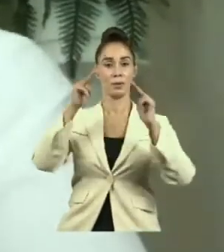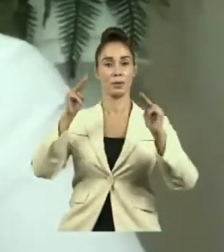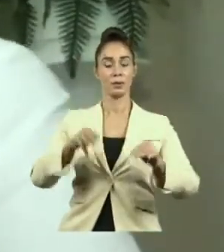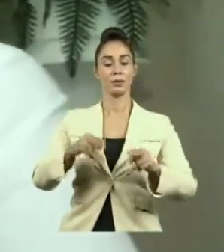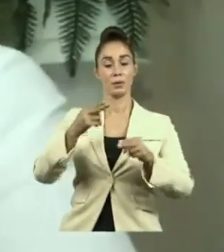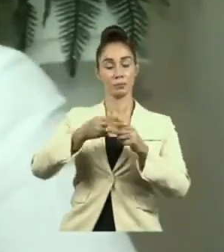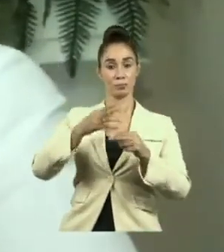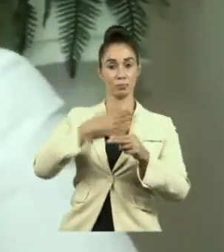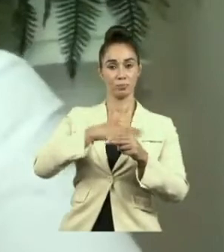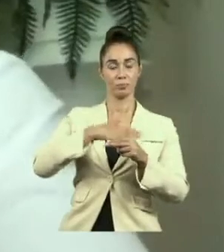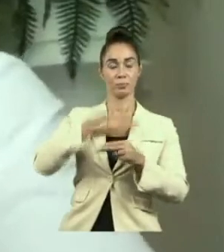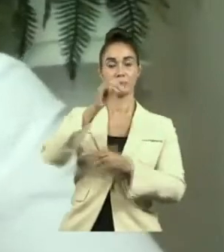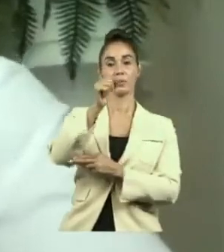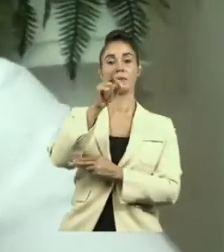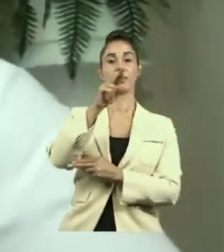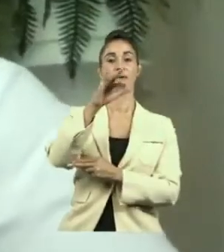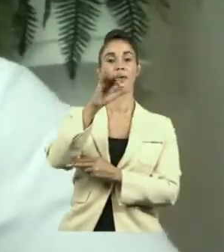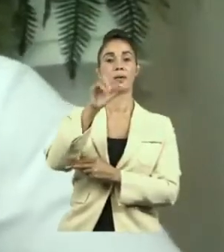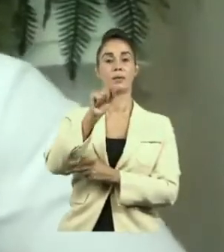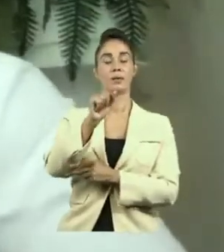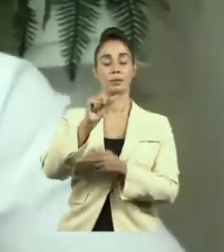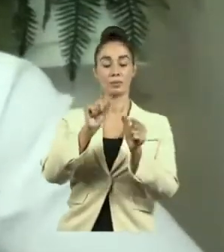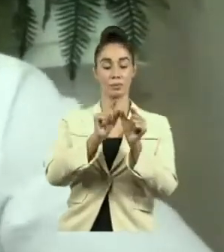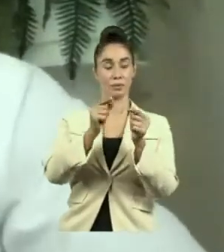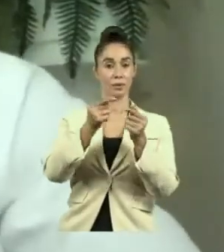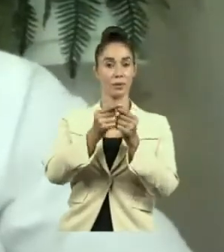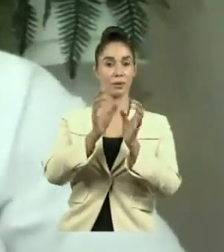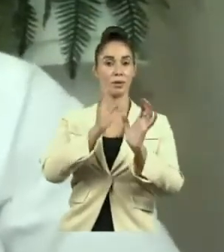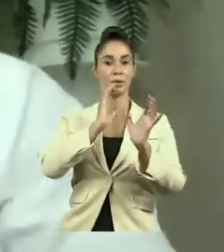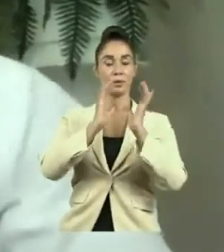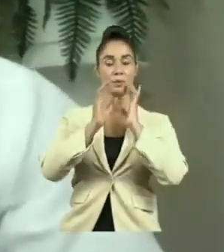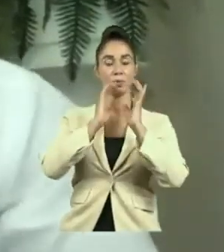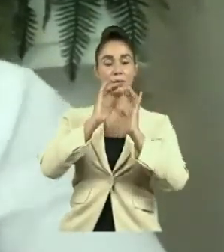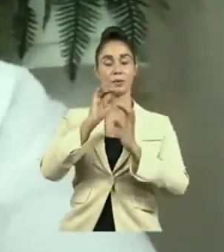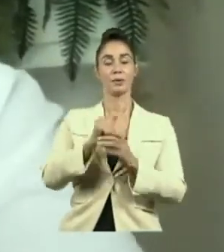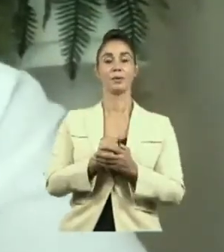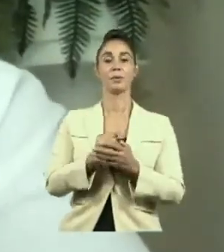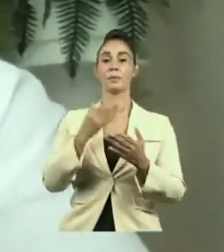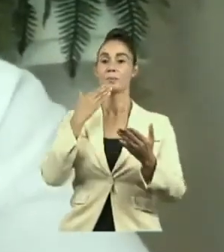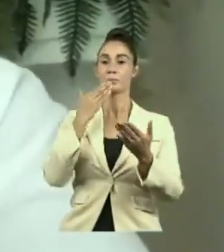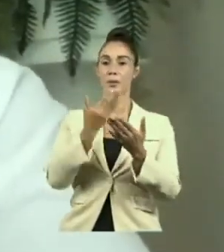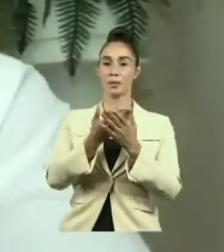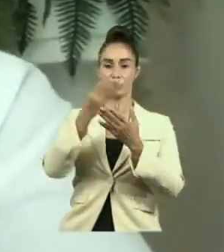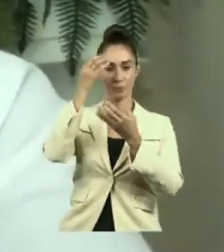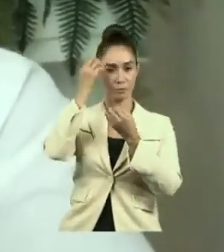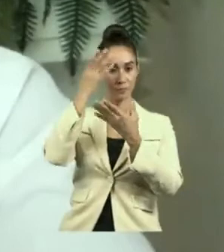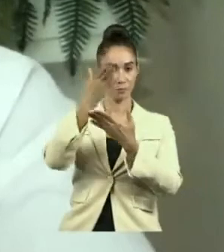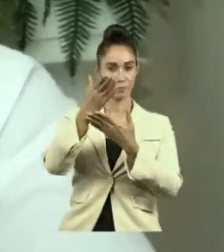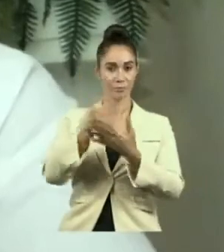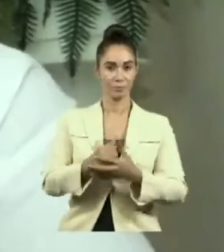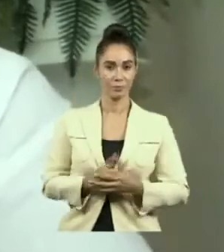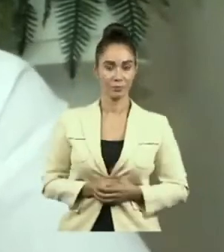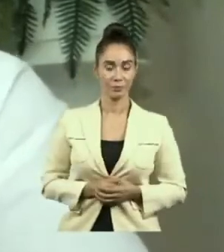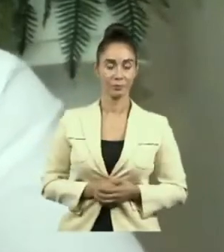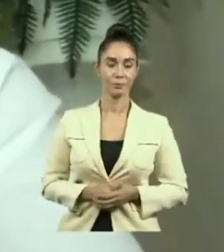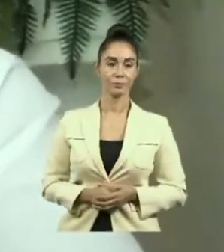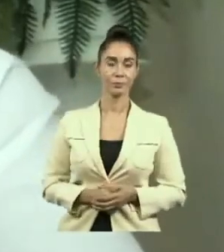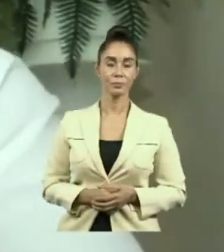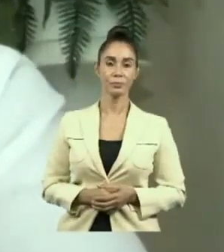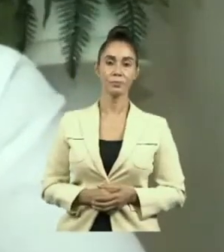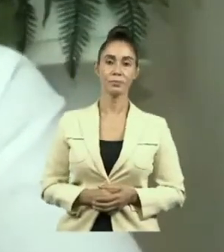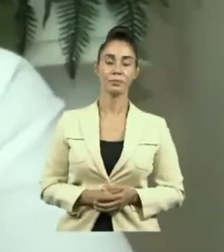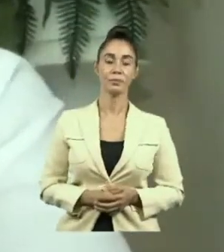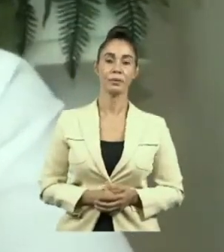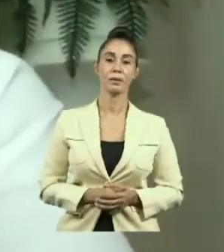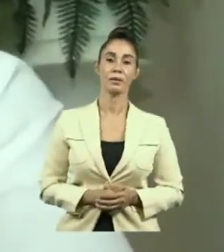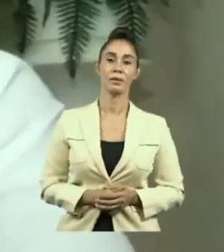del grupo de comunicación tendencias gracias por las informaciones vendidas sino el ministro al